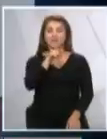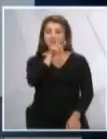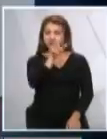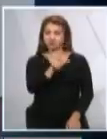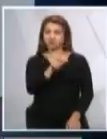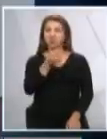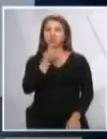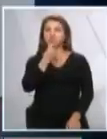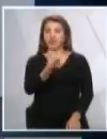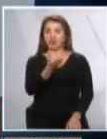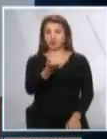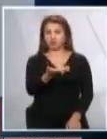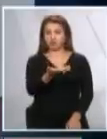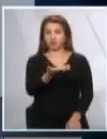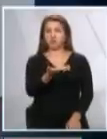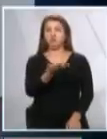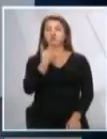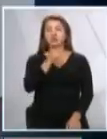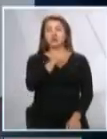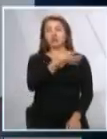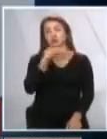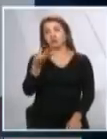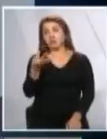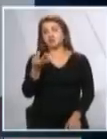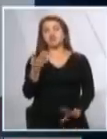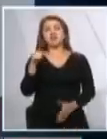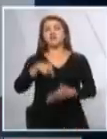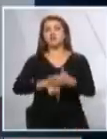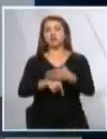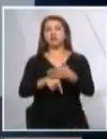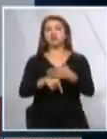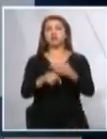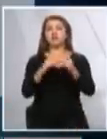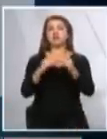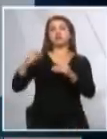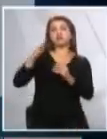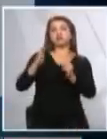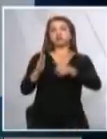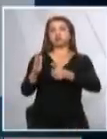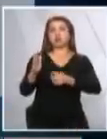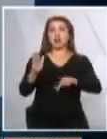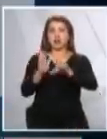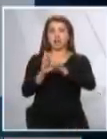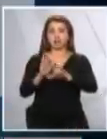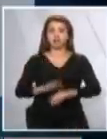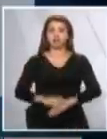tipo de declaraciones en que en el fondo se ponen por encima de la ley.